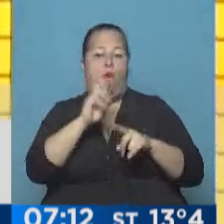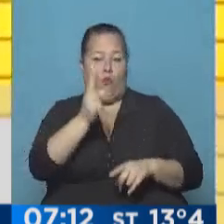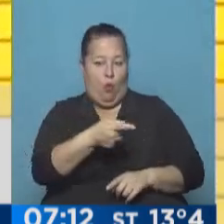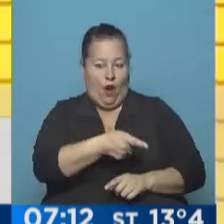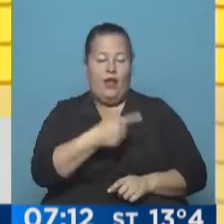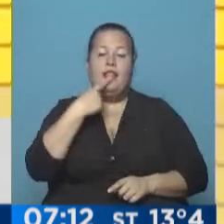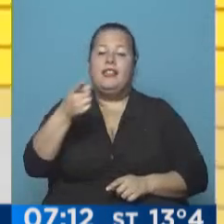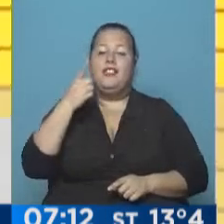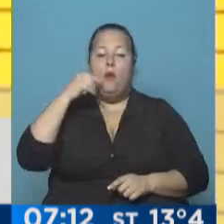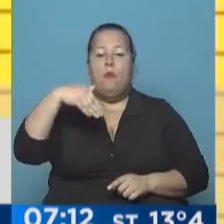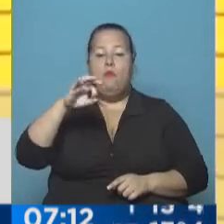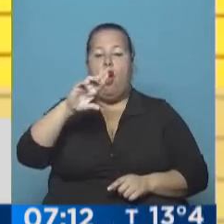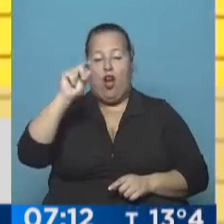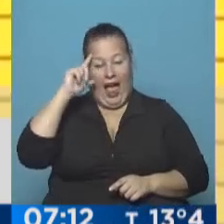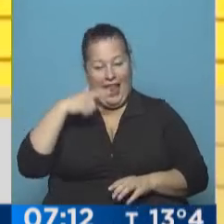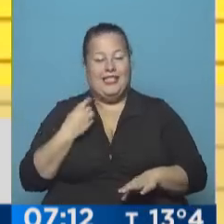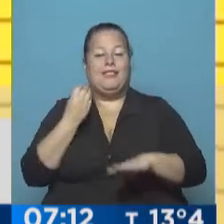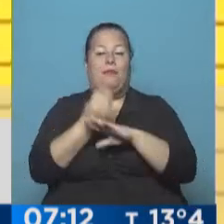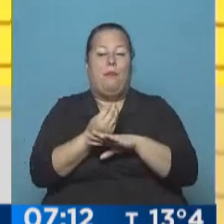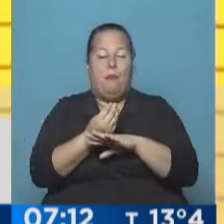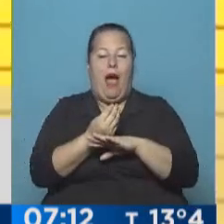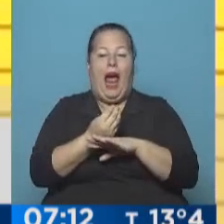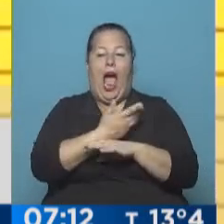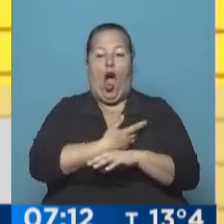que Morales, Gerardo Morales, es el candidato